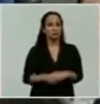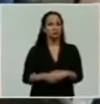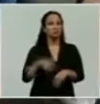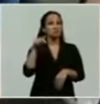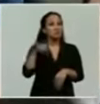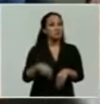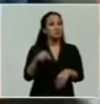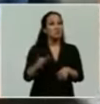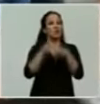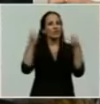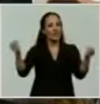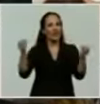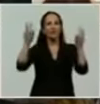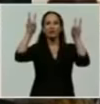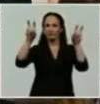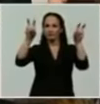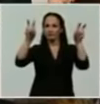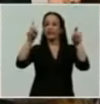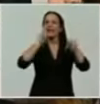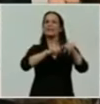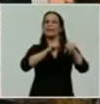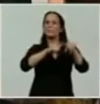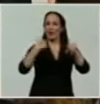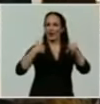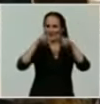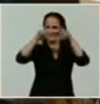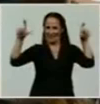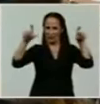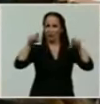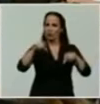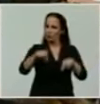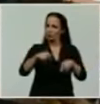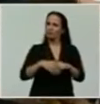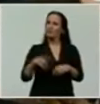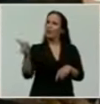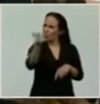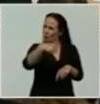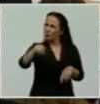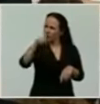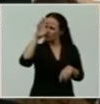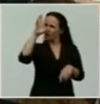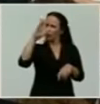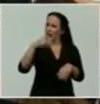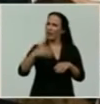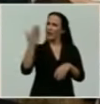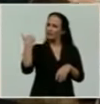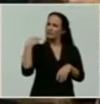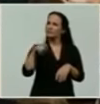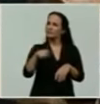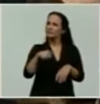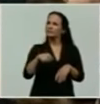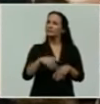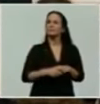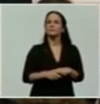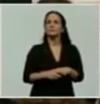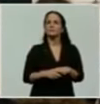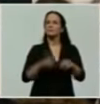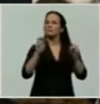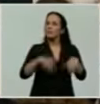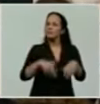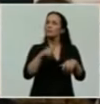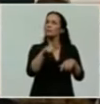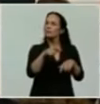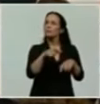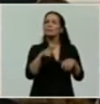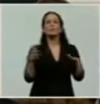Hoy estaba leyendo el diario Tiempo Argentino, y ustedes se acuerdan que cuando se hizo este programa, que se hizo en conjunto